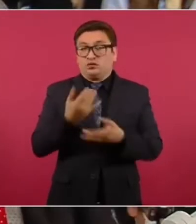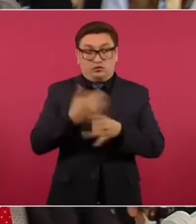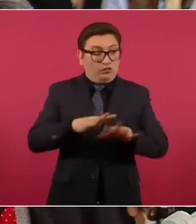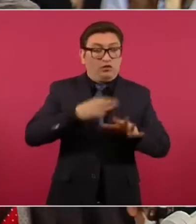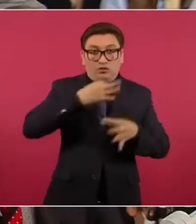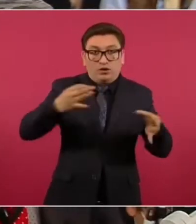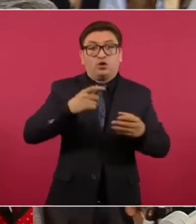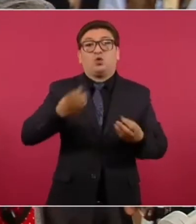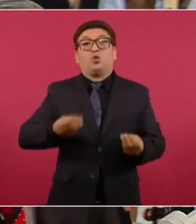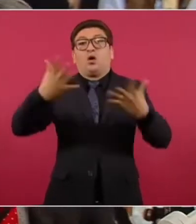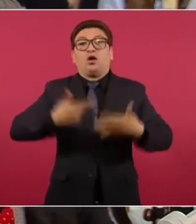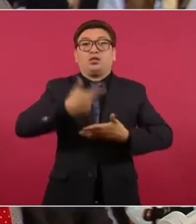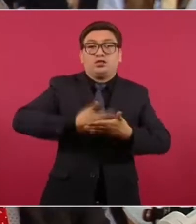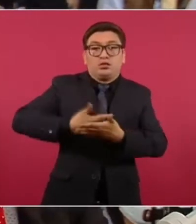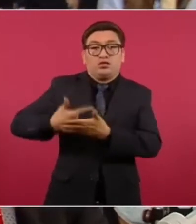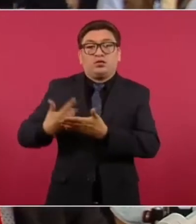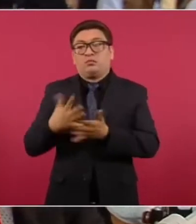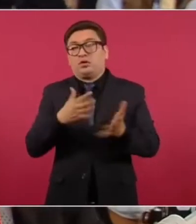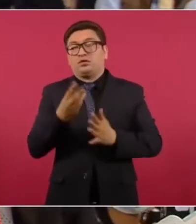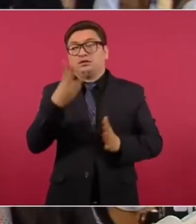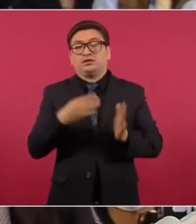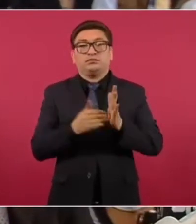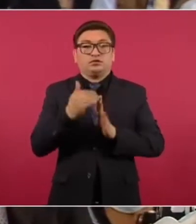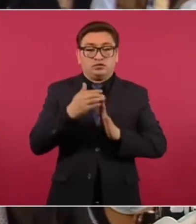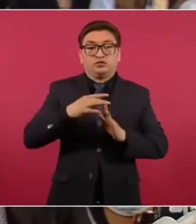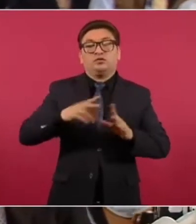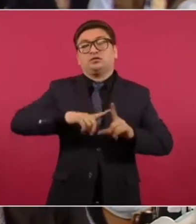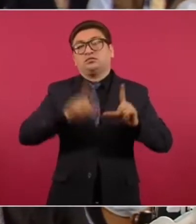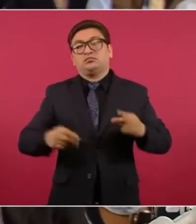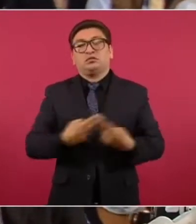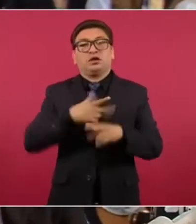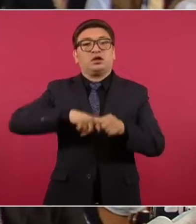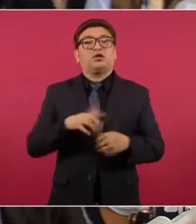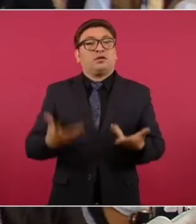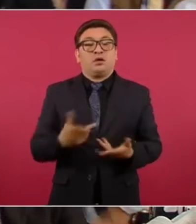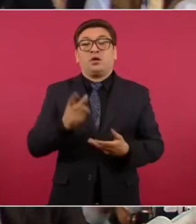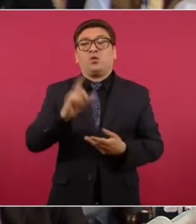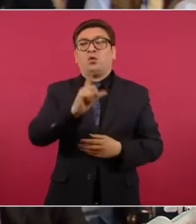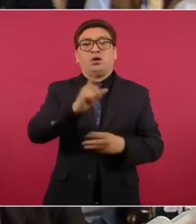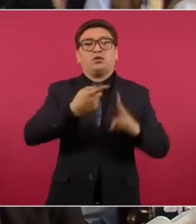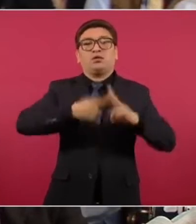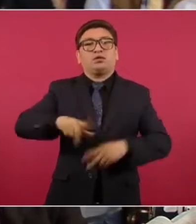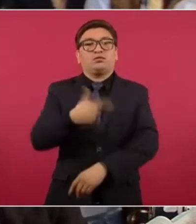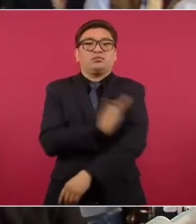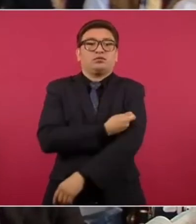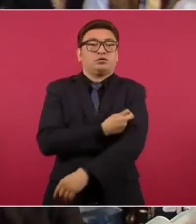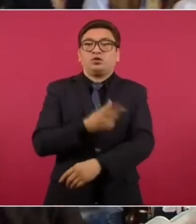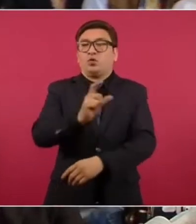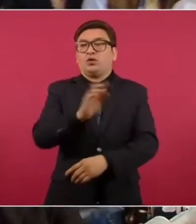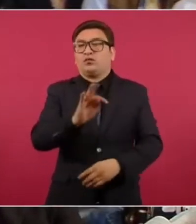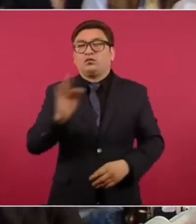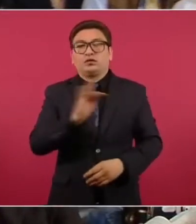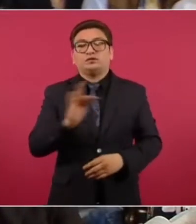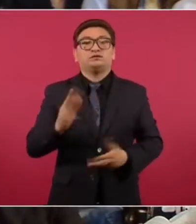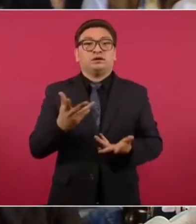sobre cuántos van en el registro, que son más de 3 millones a nivel nacional. ¿Cuándo se planea que va a iniciar ya la vacunación? Si va a iniciar